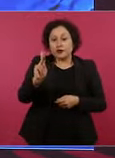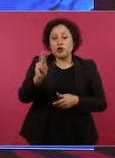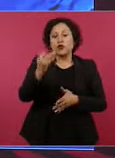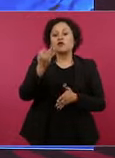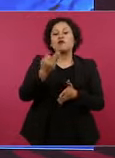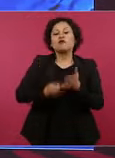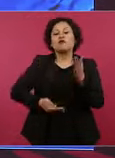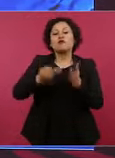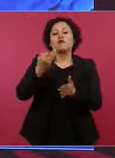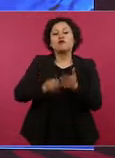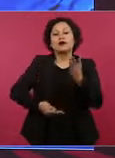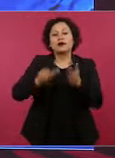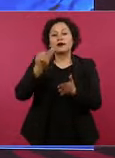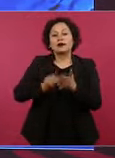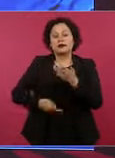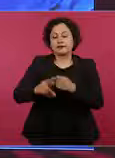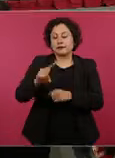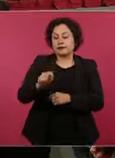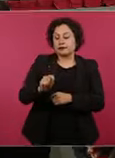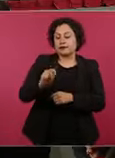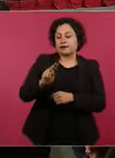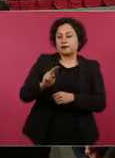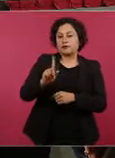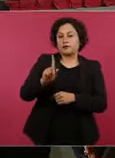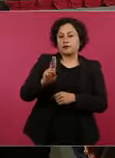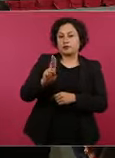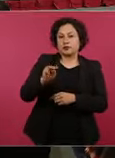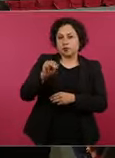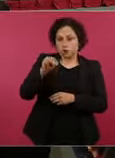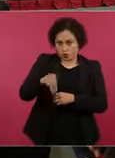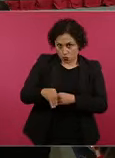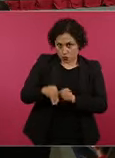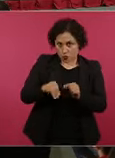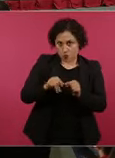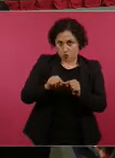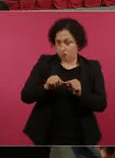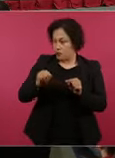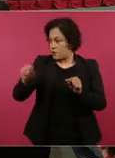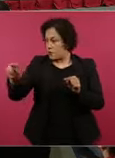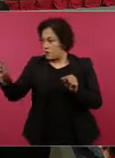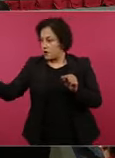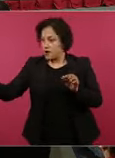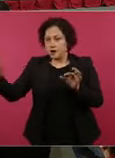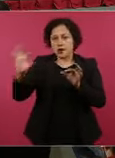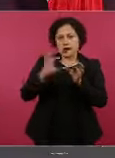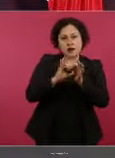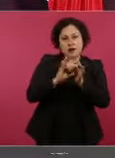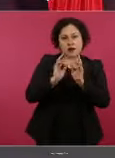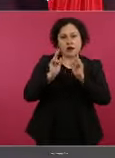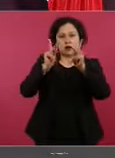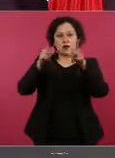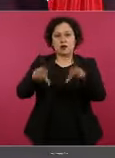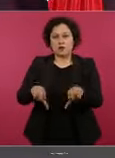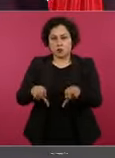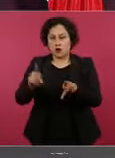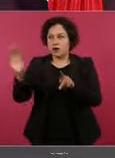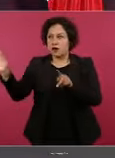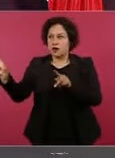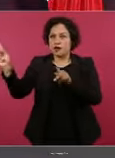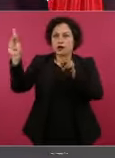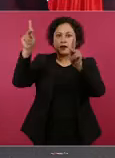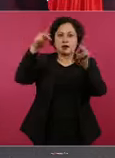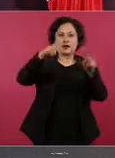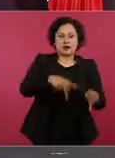a Tulum por el puente atirantado, que nos va a llevar